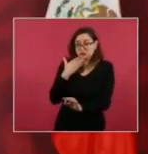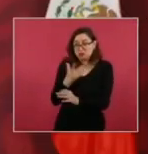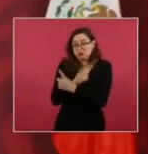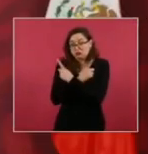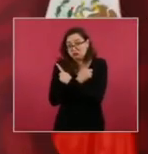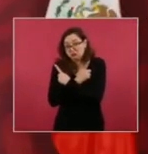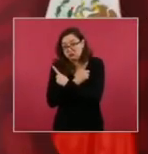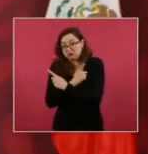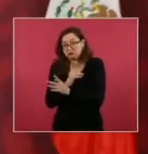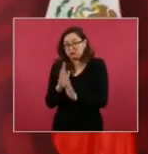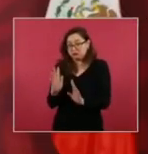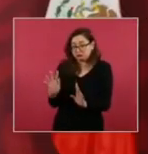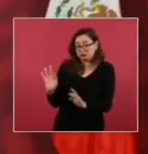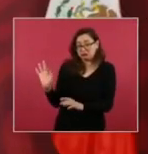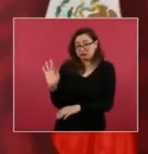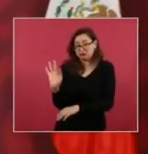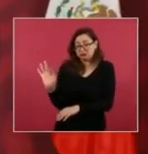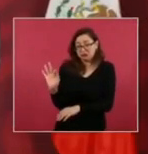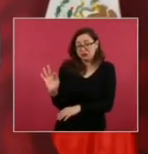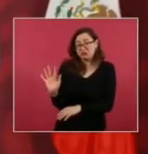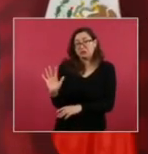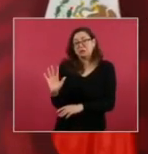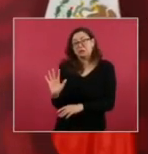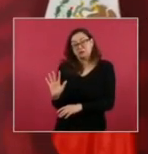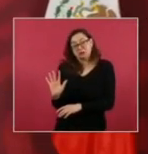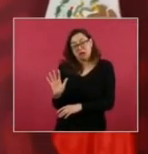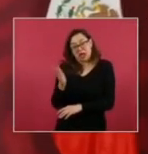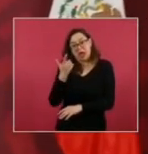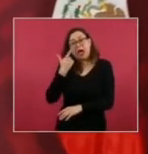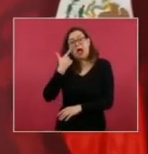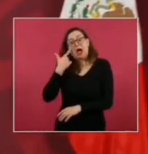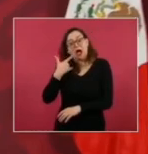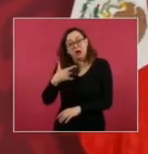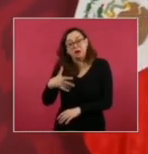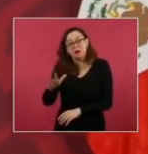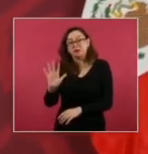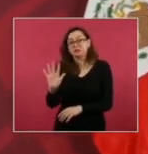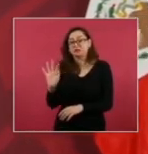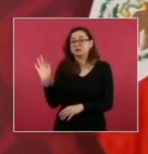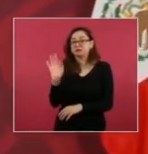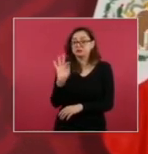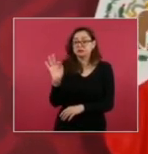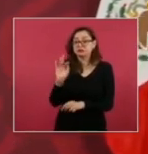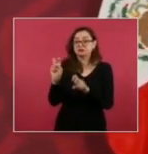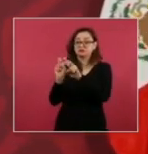pues puede ser que logremos tener mayoría